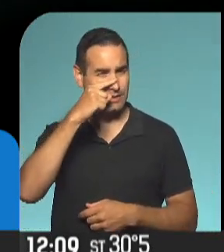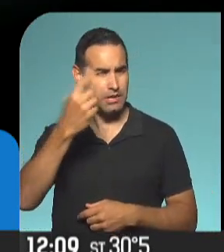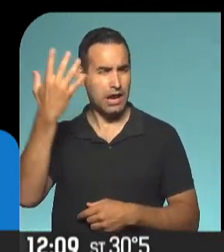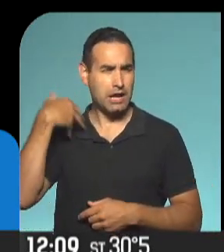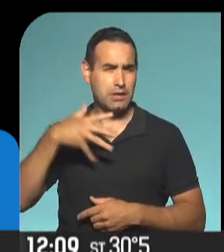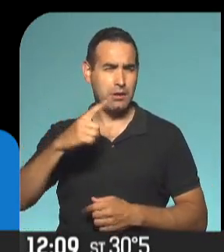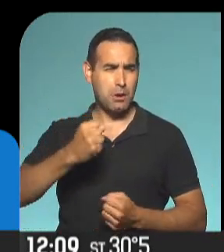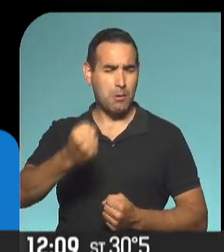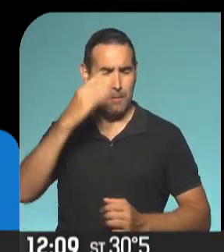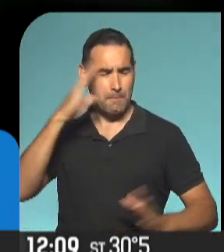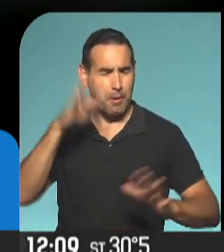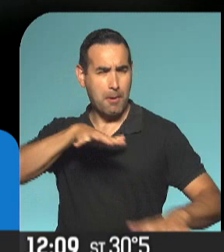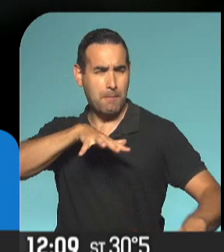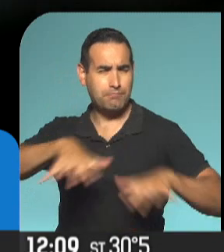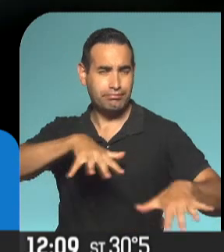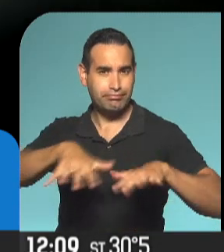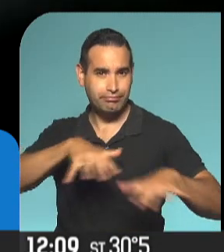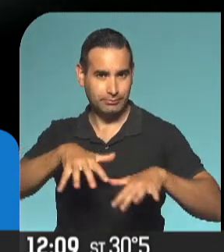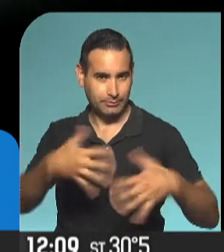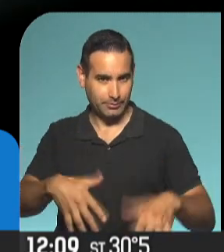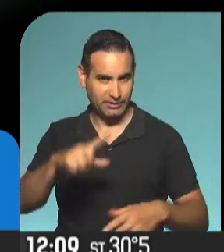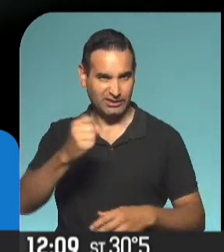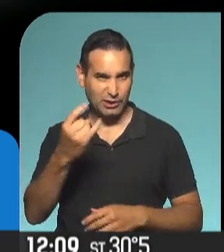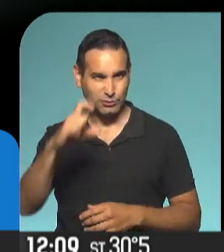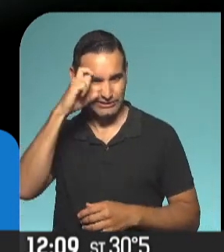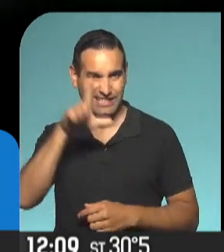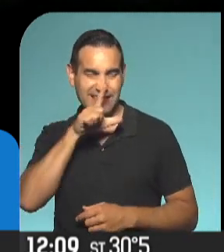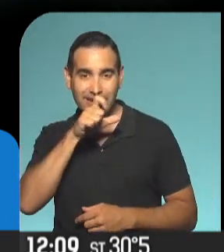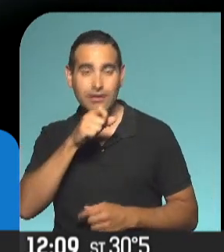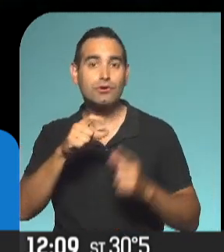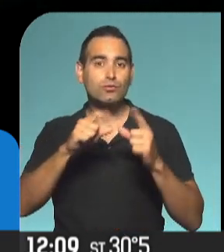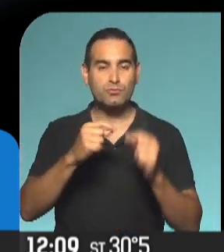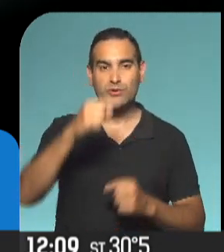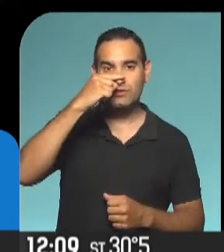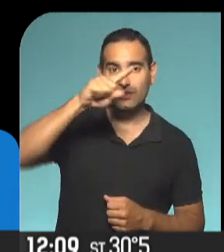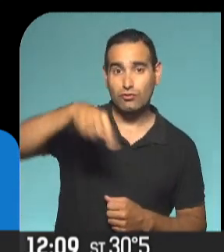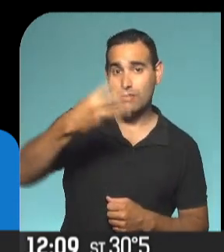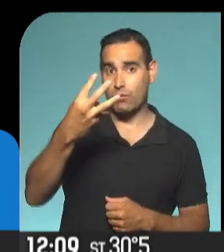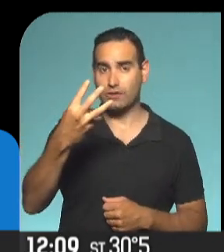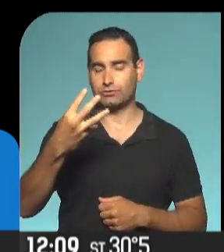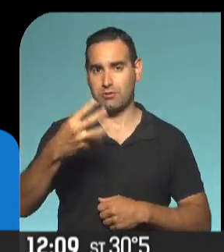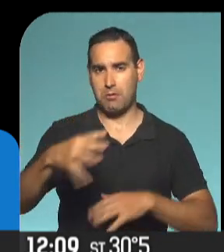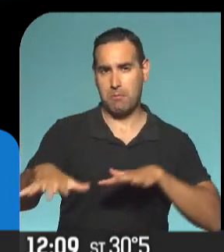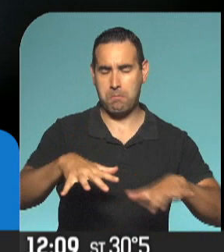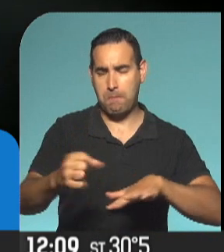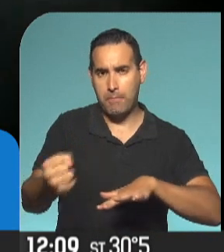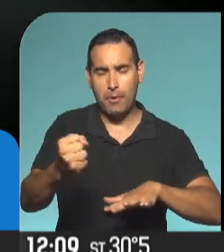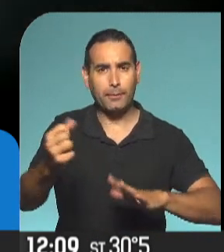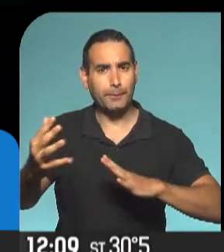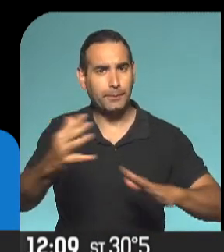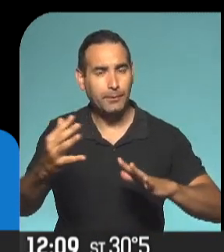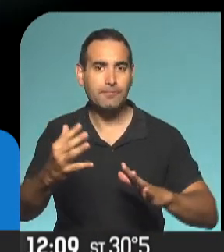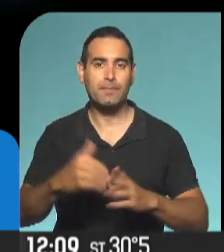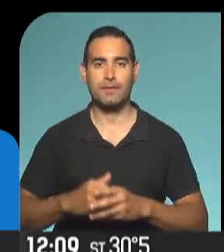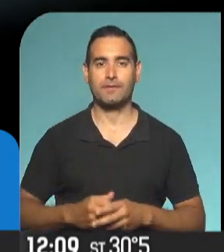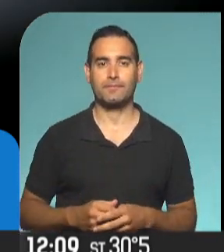más grande desde el terremoto de Caucete, de 7,4 grados, es decir, un punto más que el que se